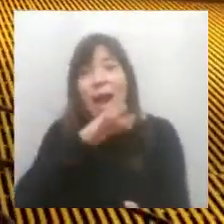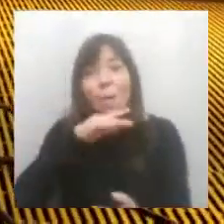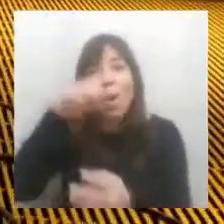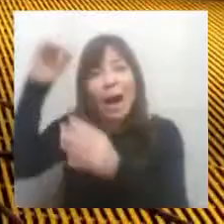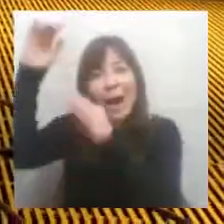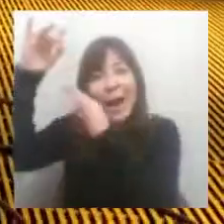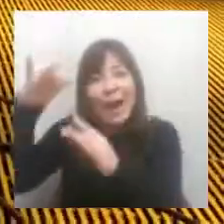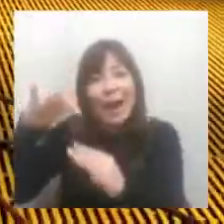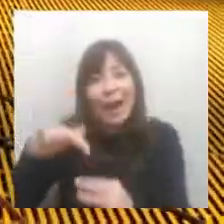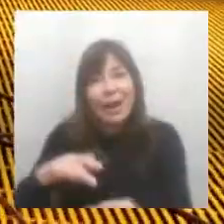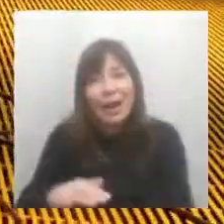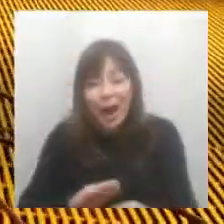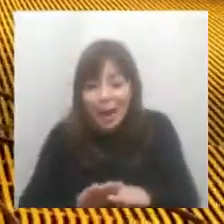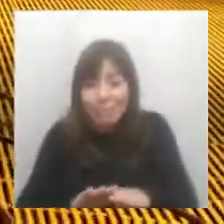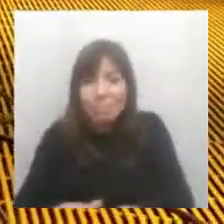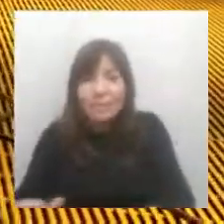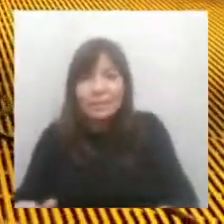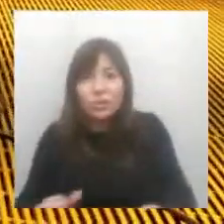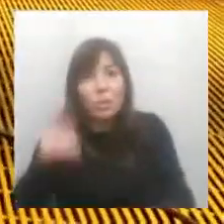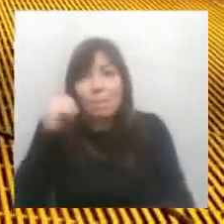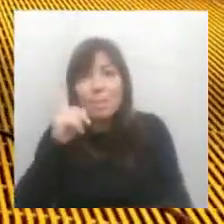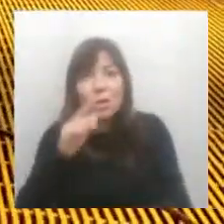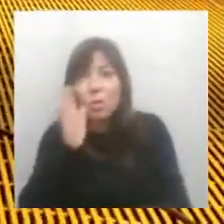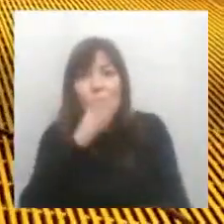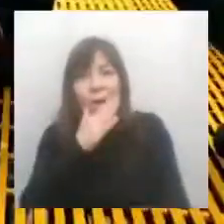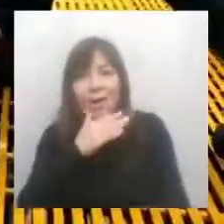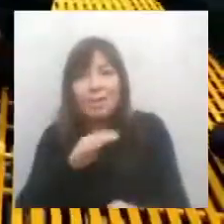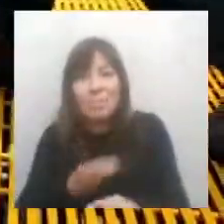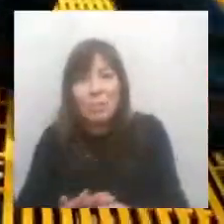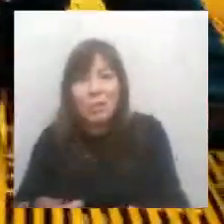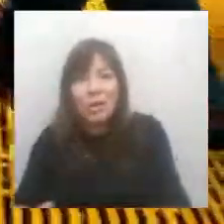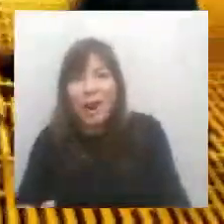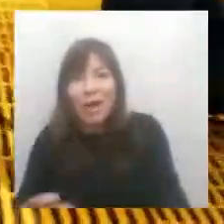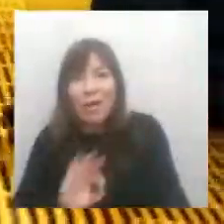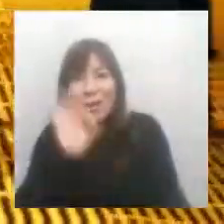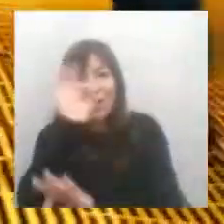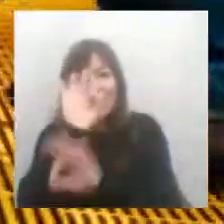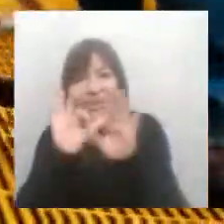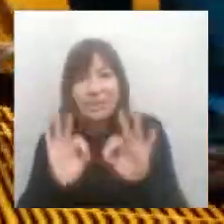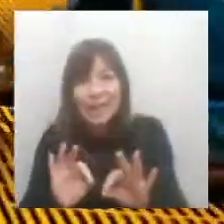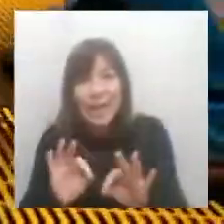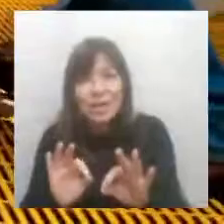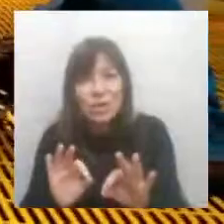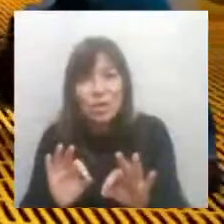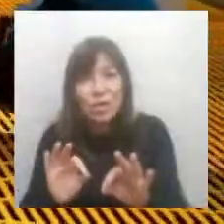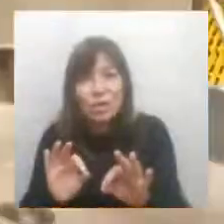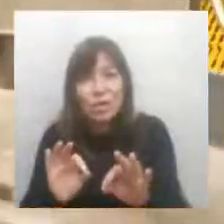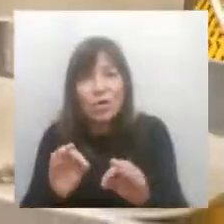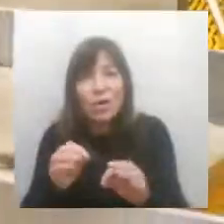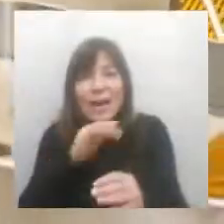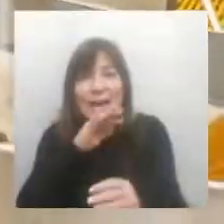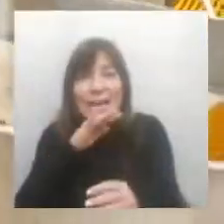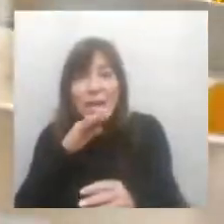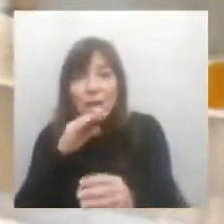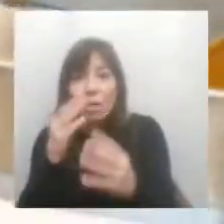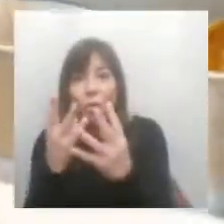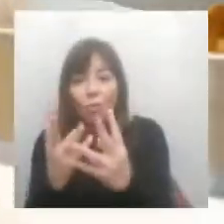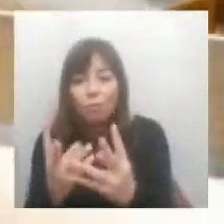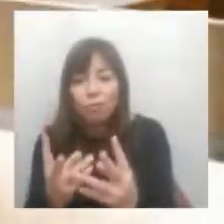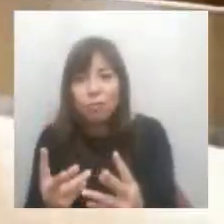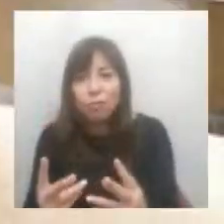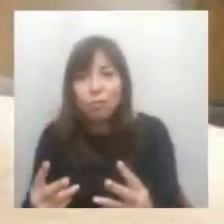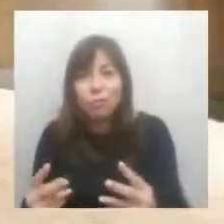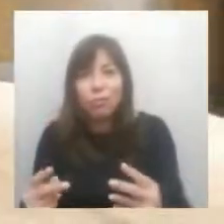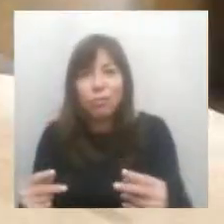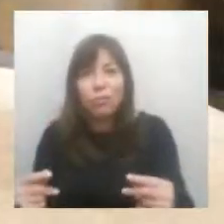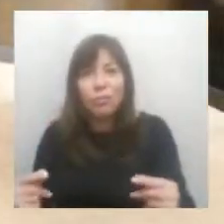al piso, pero el piso no queda mojado porque está diseñada de tal forma que los líquidos fluyen y son decantados en otro